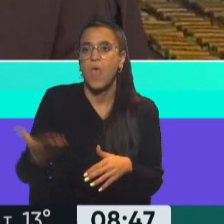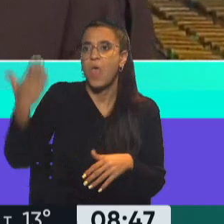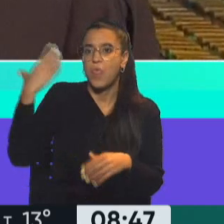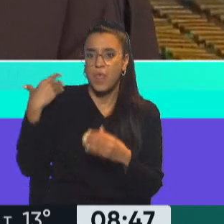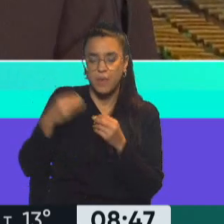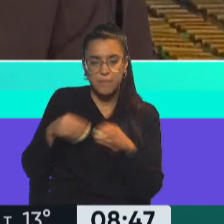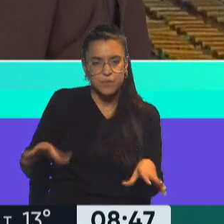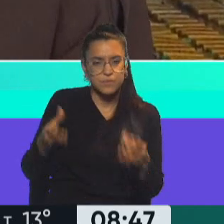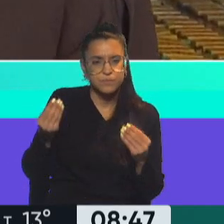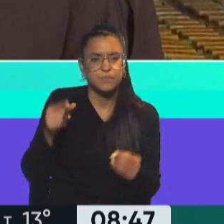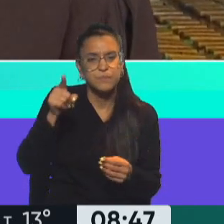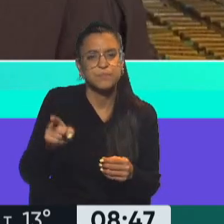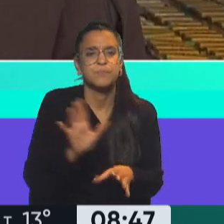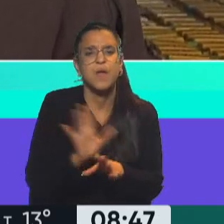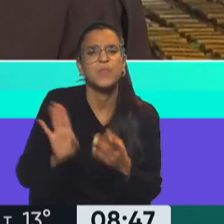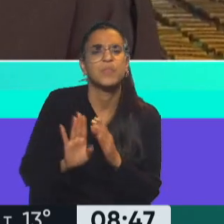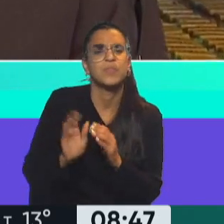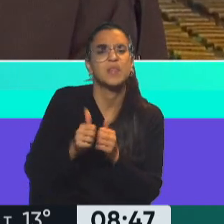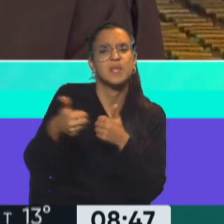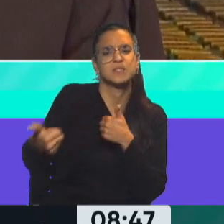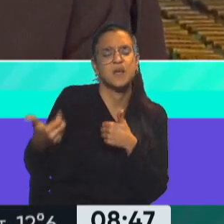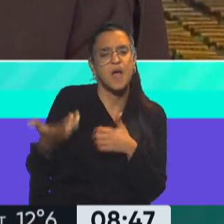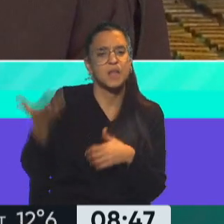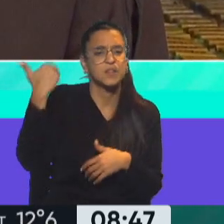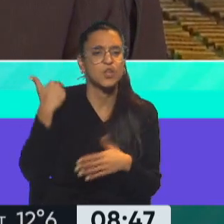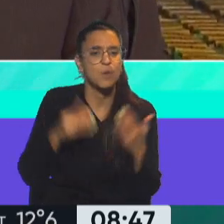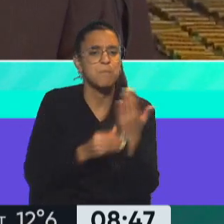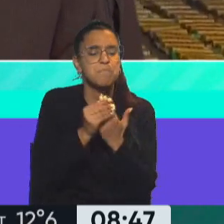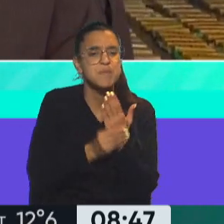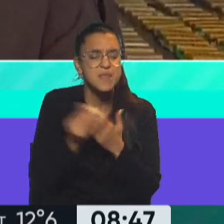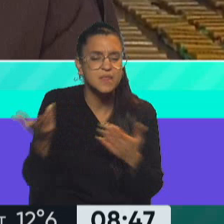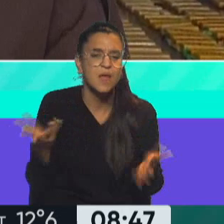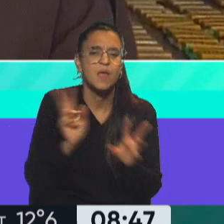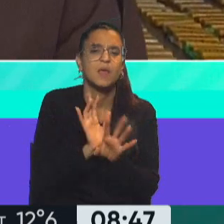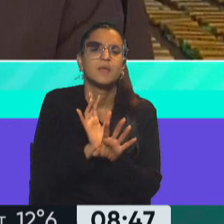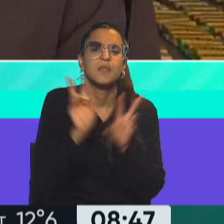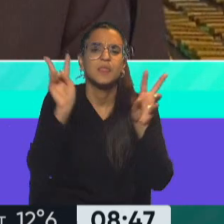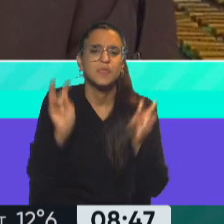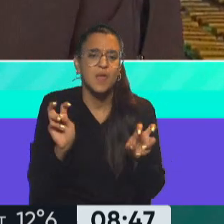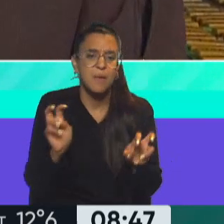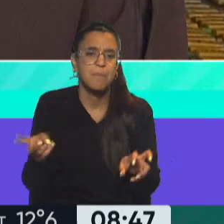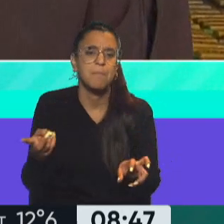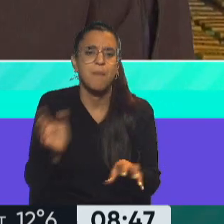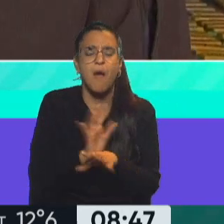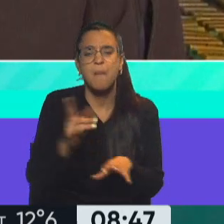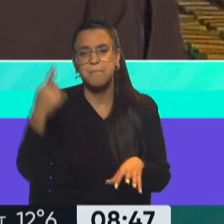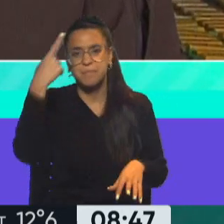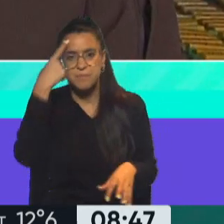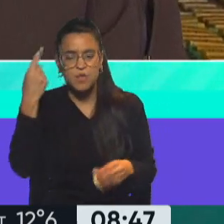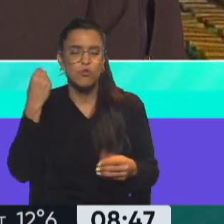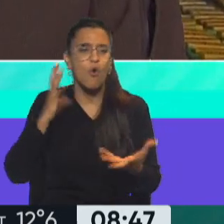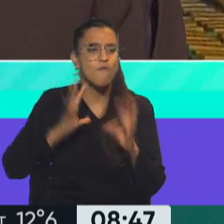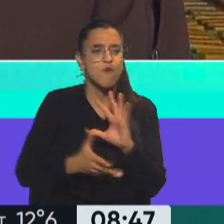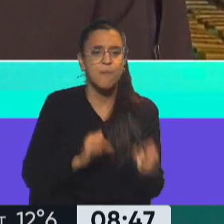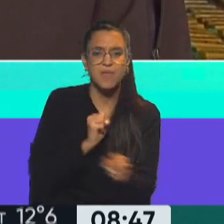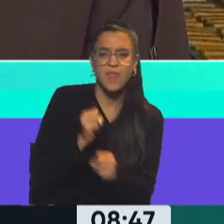principio. ¿Qué lo distanciaba de la anterior ministra? ¿Una cuestión semántica, de